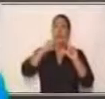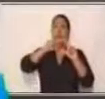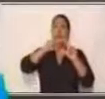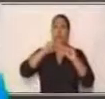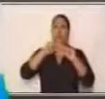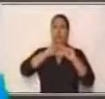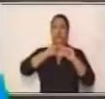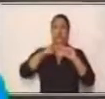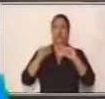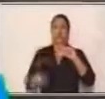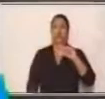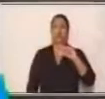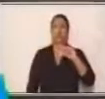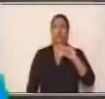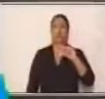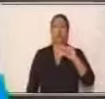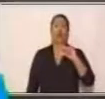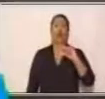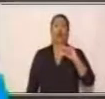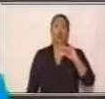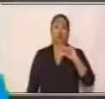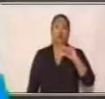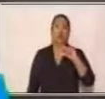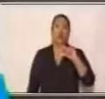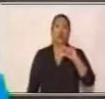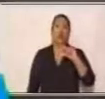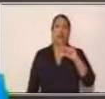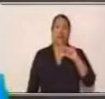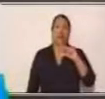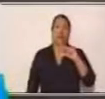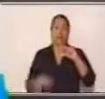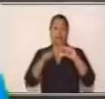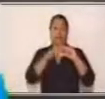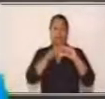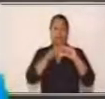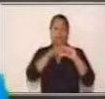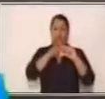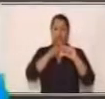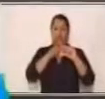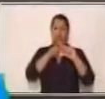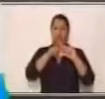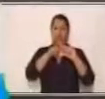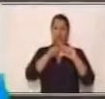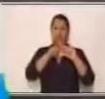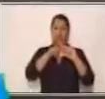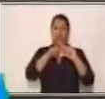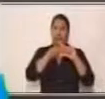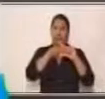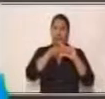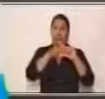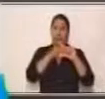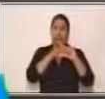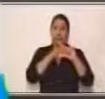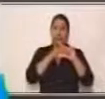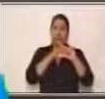Así es, que la abertura, vamos a señalar la abertura,